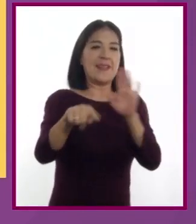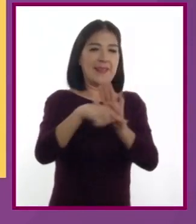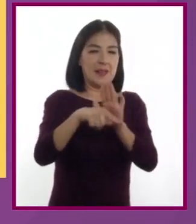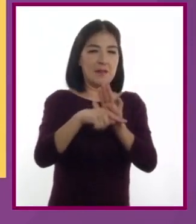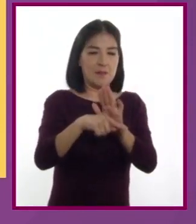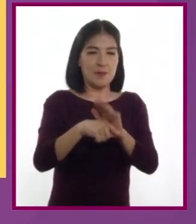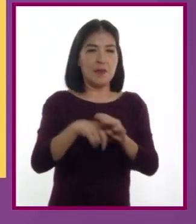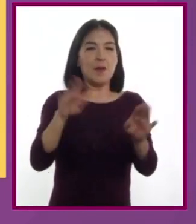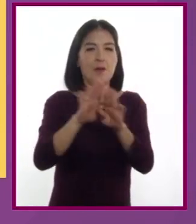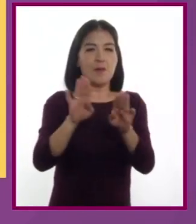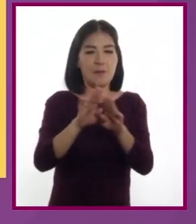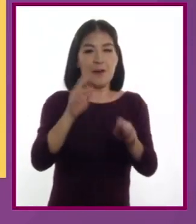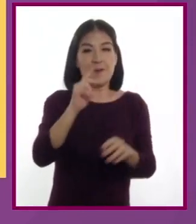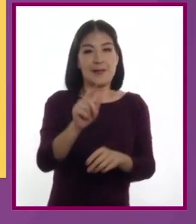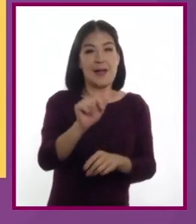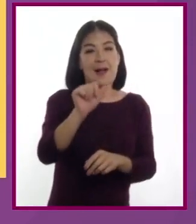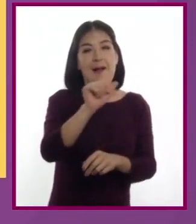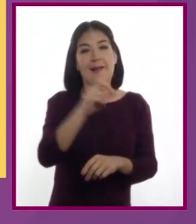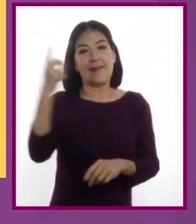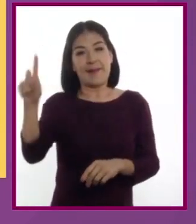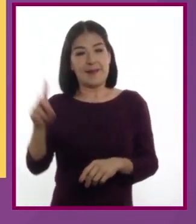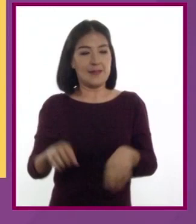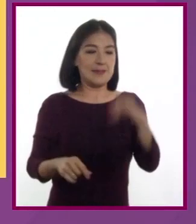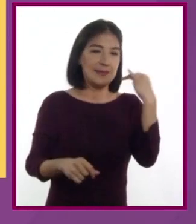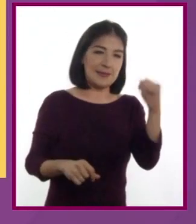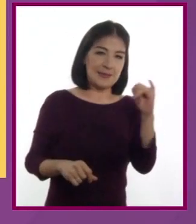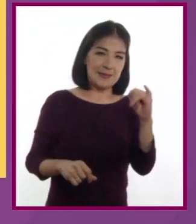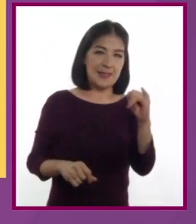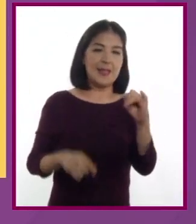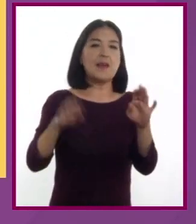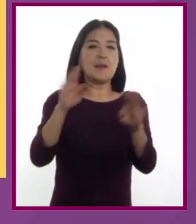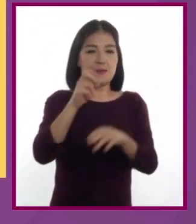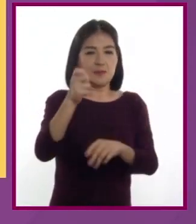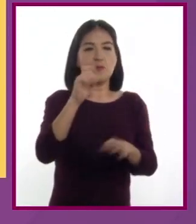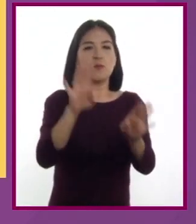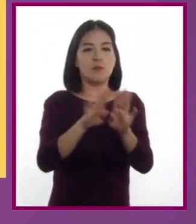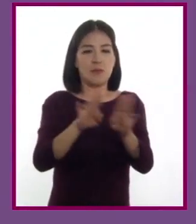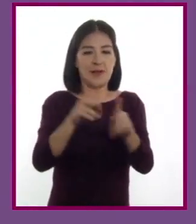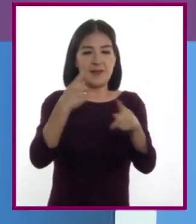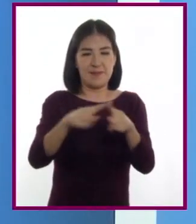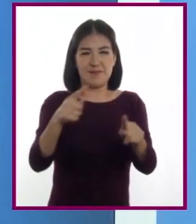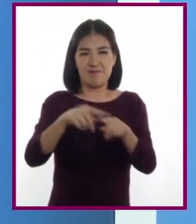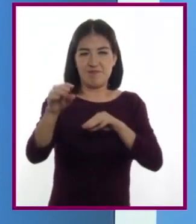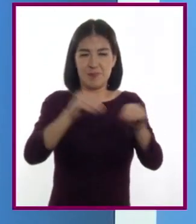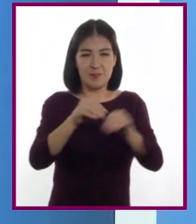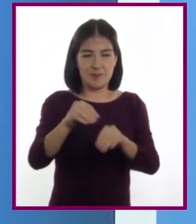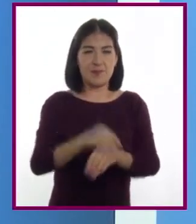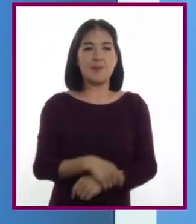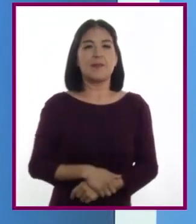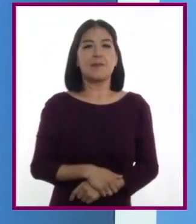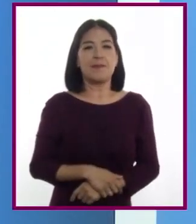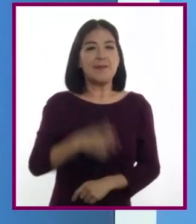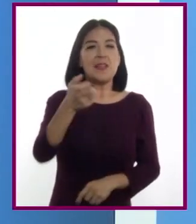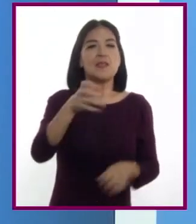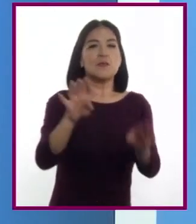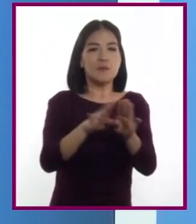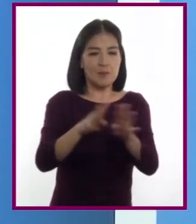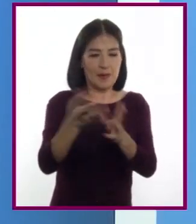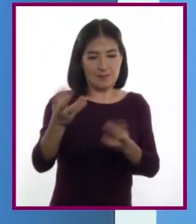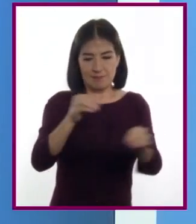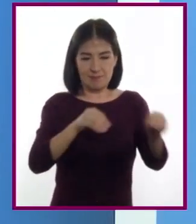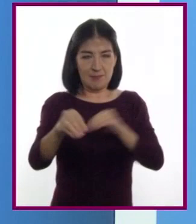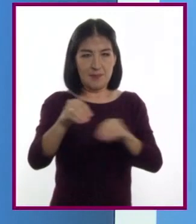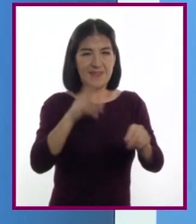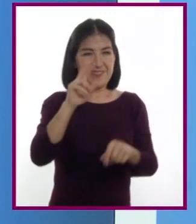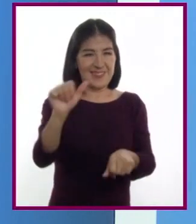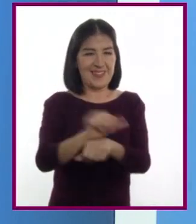y en dos sentidos, derecha e izquierda, que genera 4 diferentes movimientos. Ya vimos los desplazamientos que puede realizar